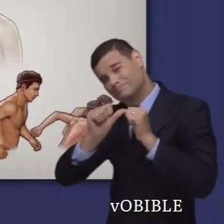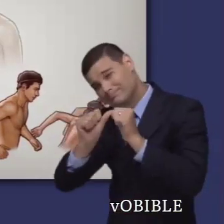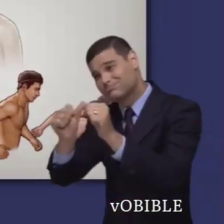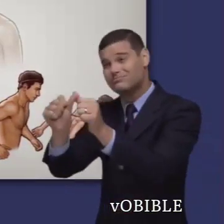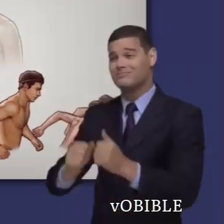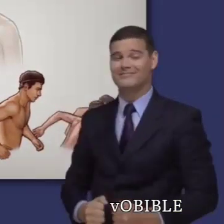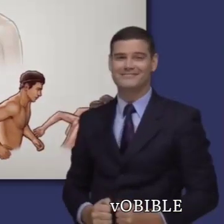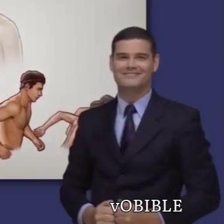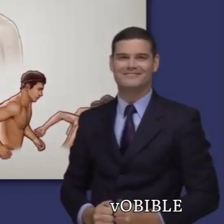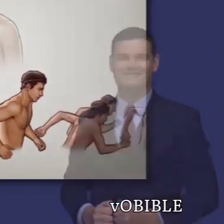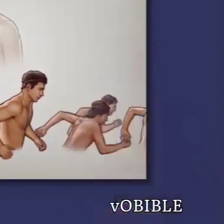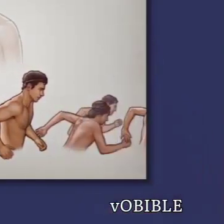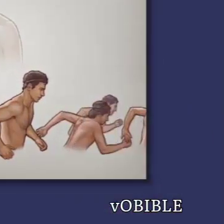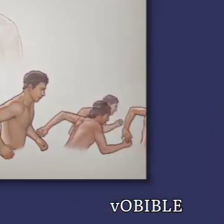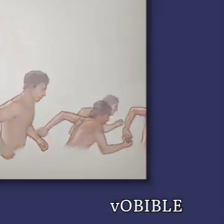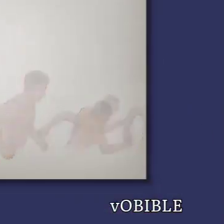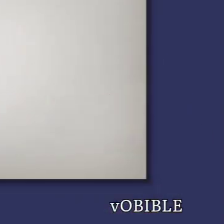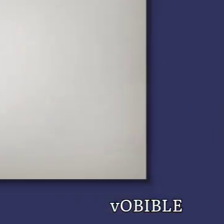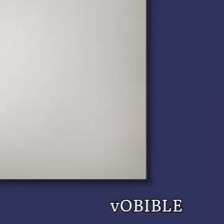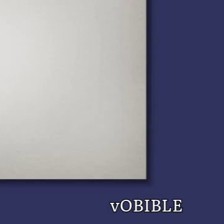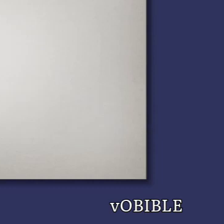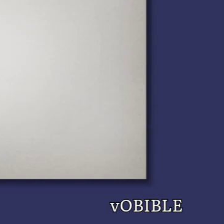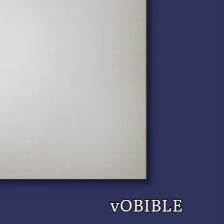fiel y aguantar.